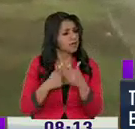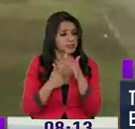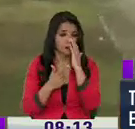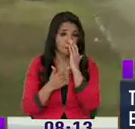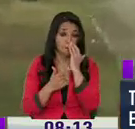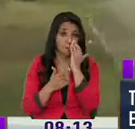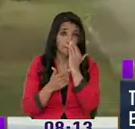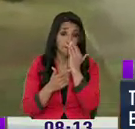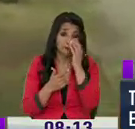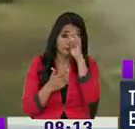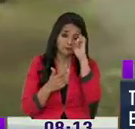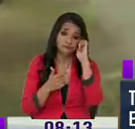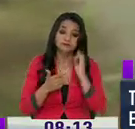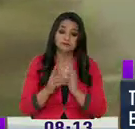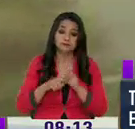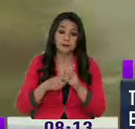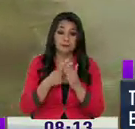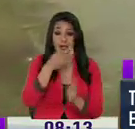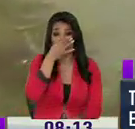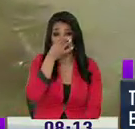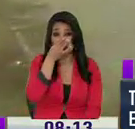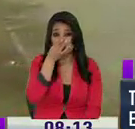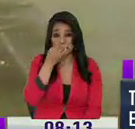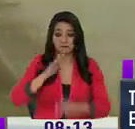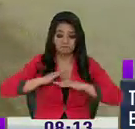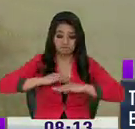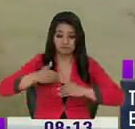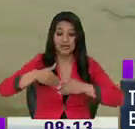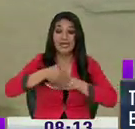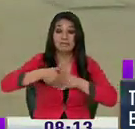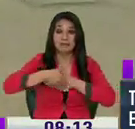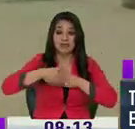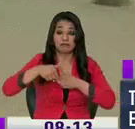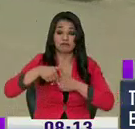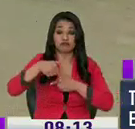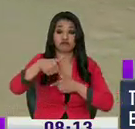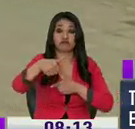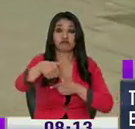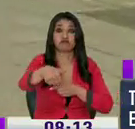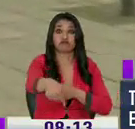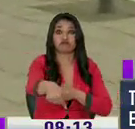iniciar desde el límite cantonal hasta el intercambiador